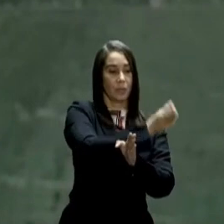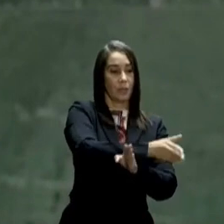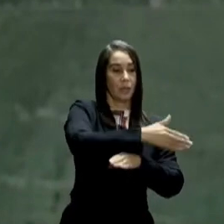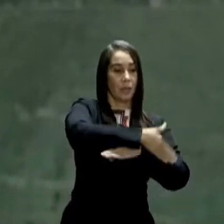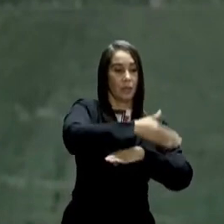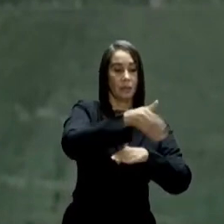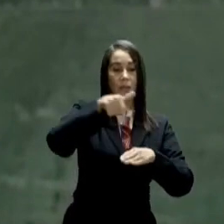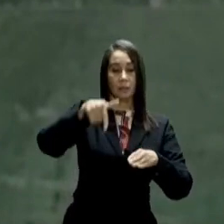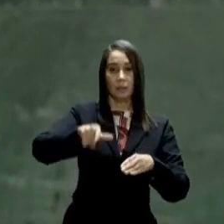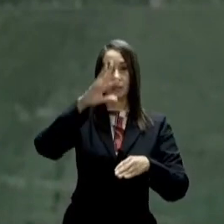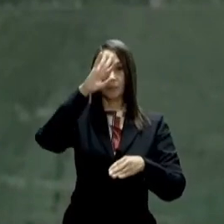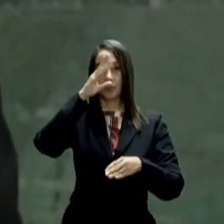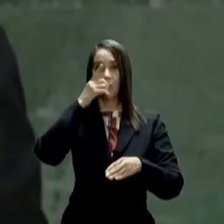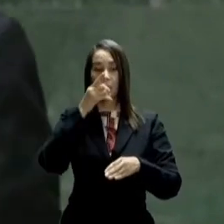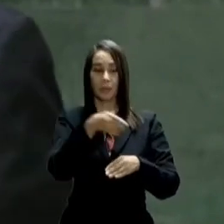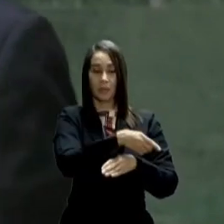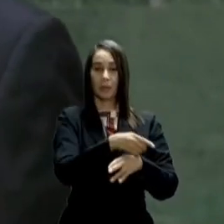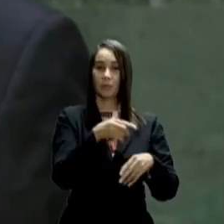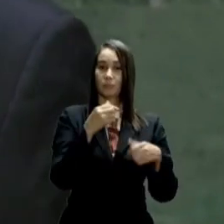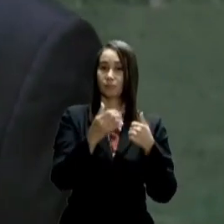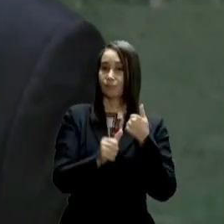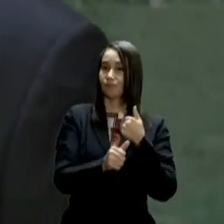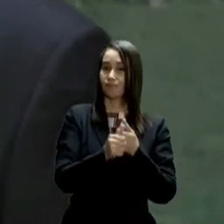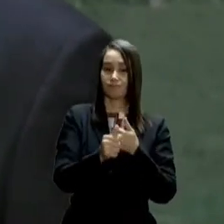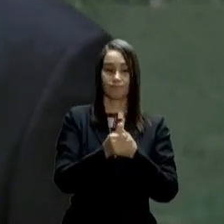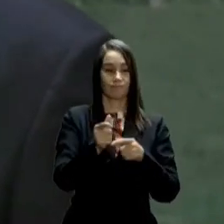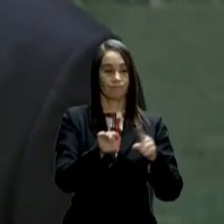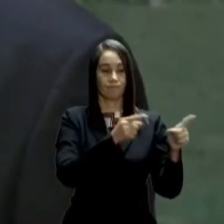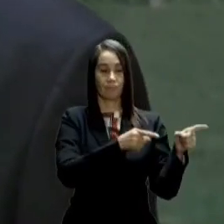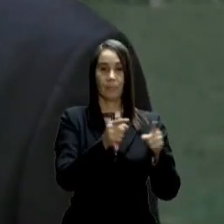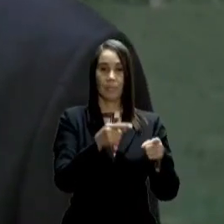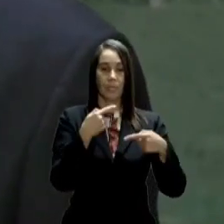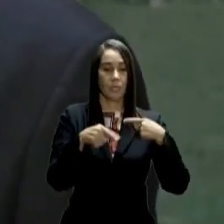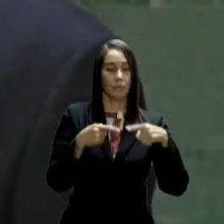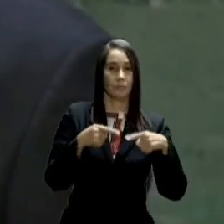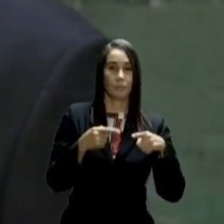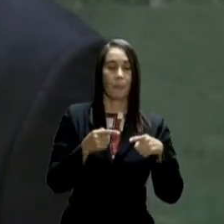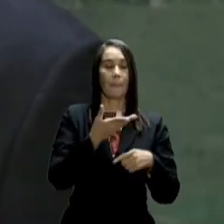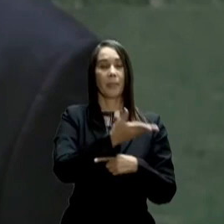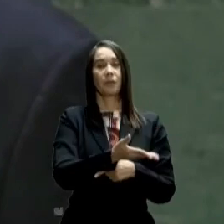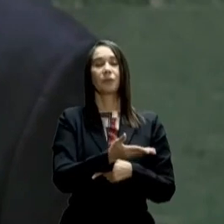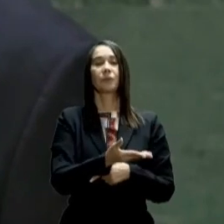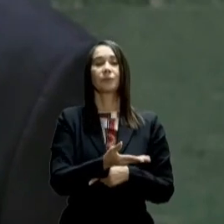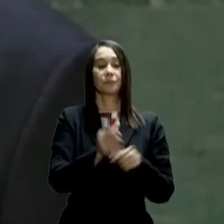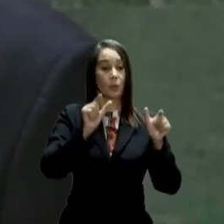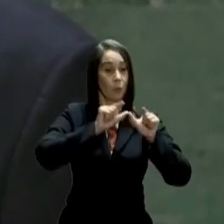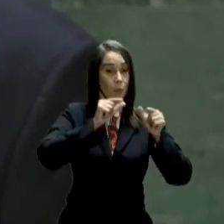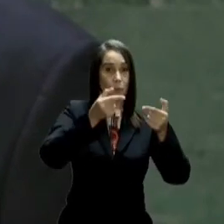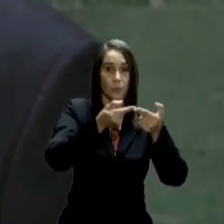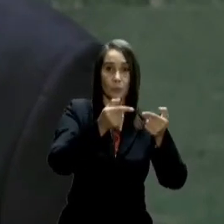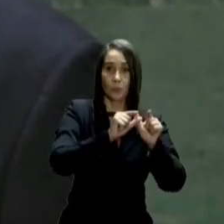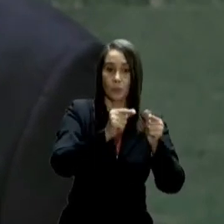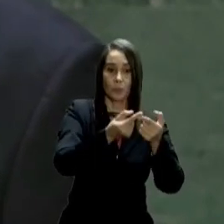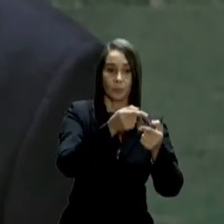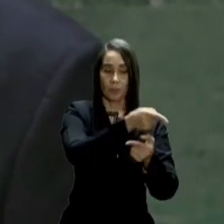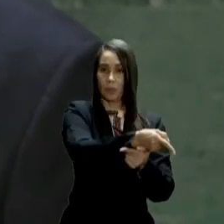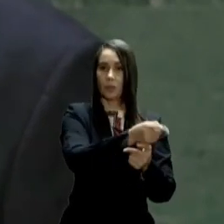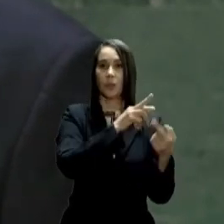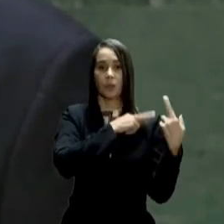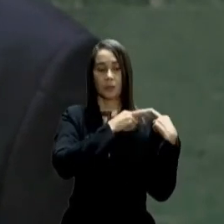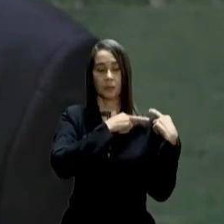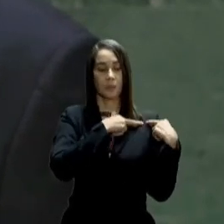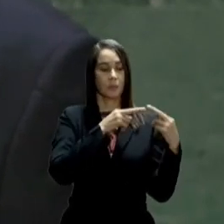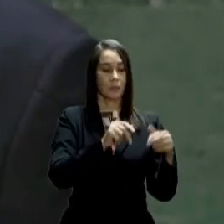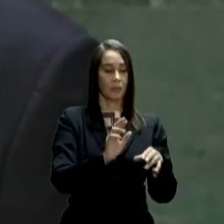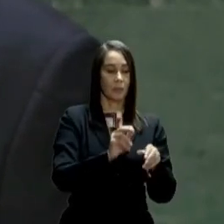frontera. Ante este acto ilícito internacional, cometido por particulares en una parte del río que se